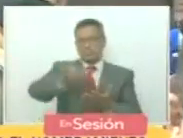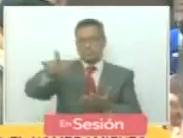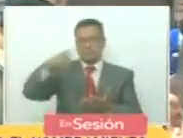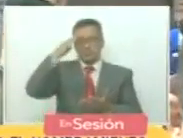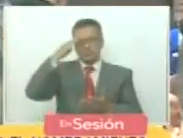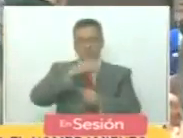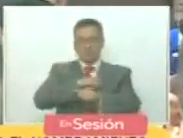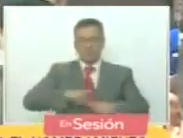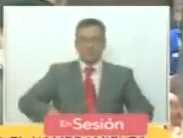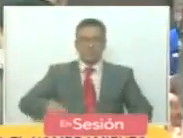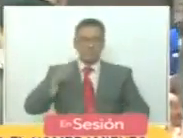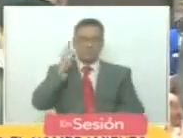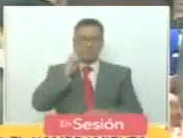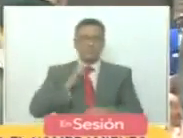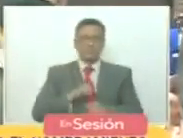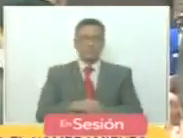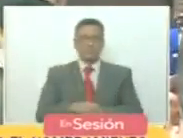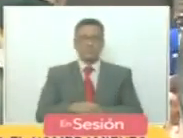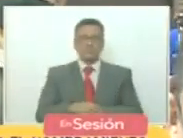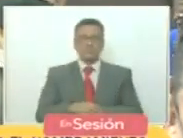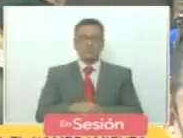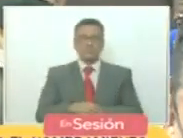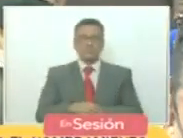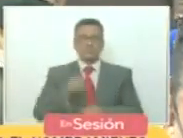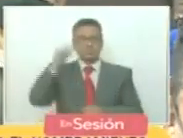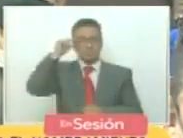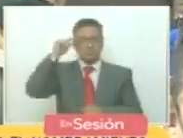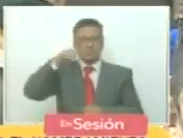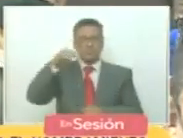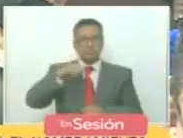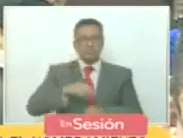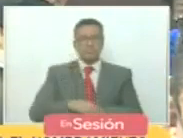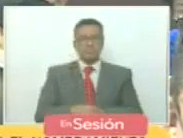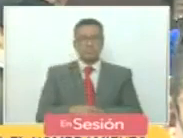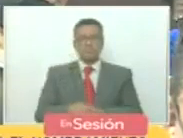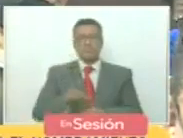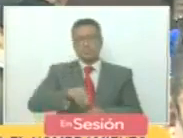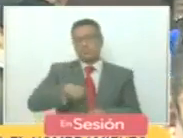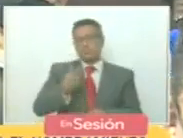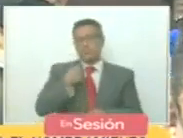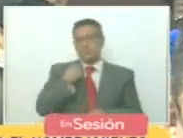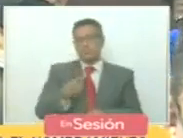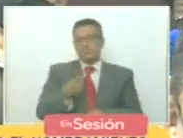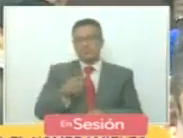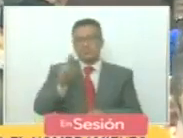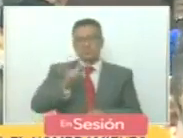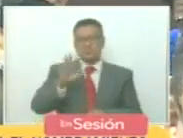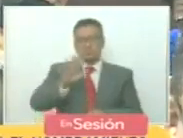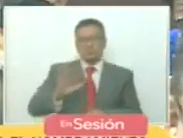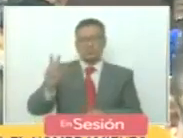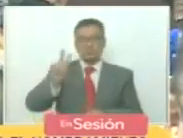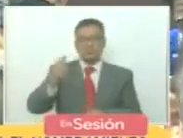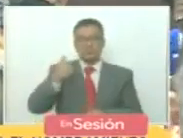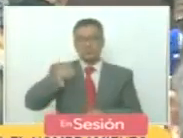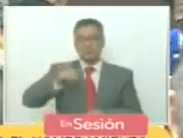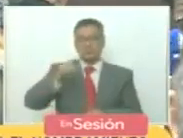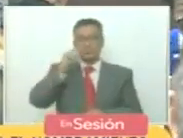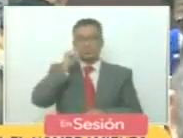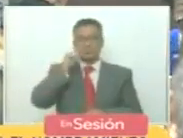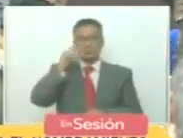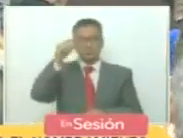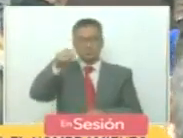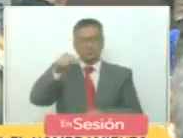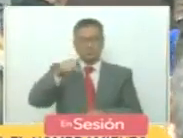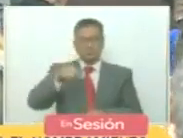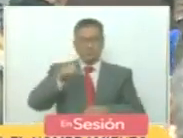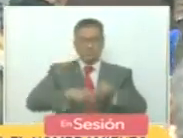militar bolivariana. Y hoy podemos decir a la República que tenemos un hombre no